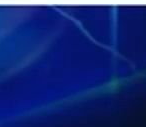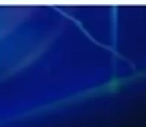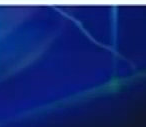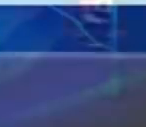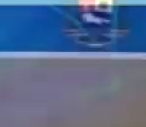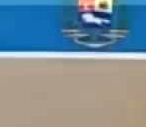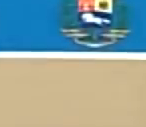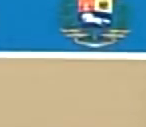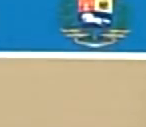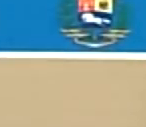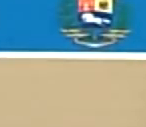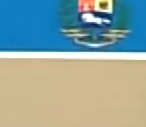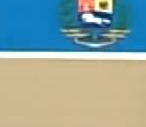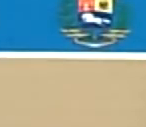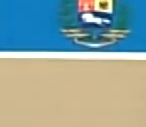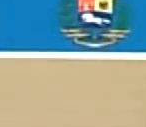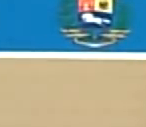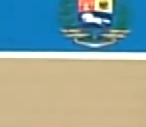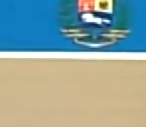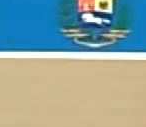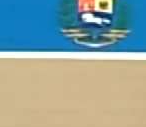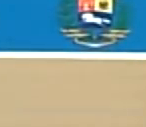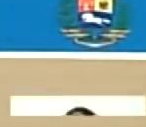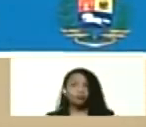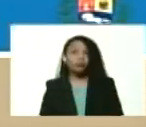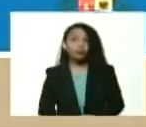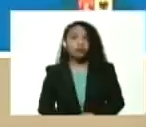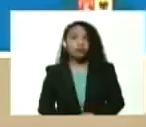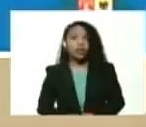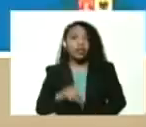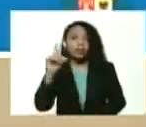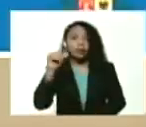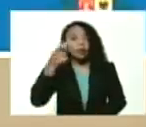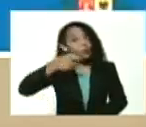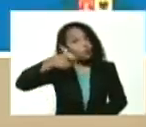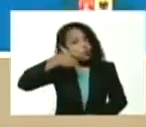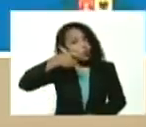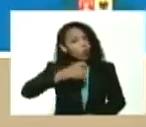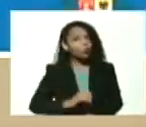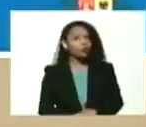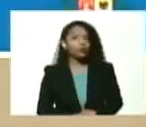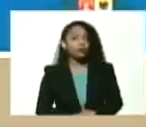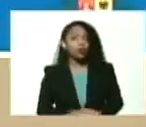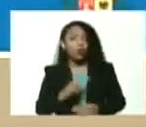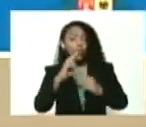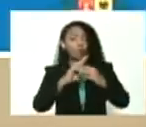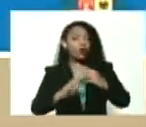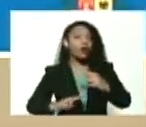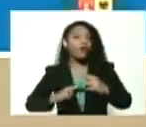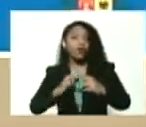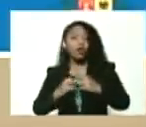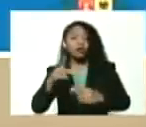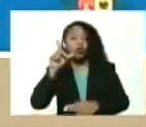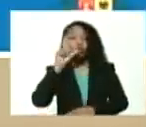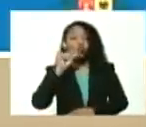análisis, también se buscó del universo de los tweets,